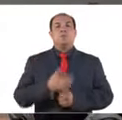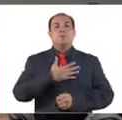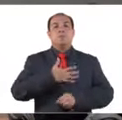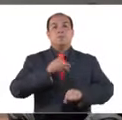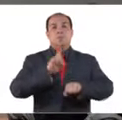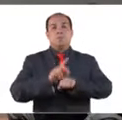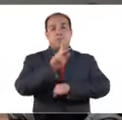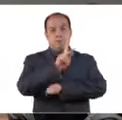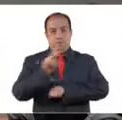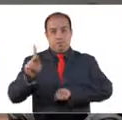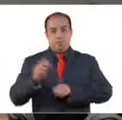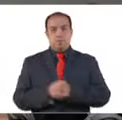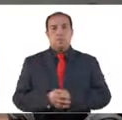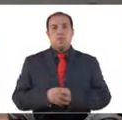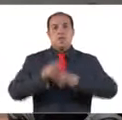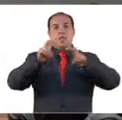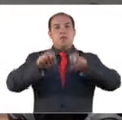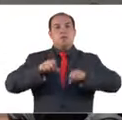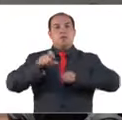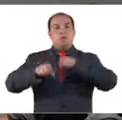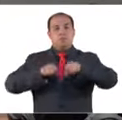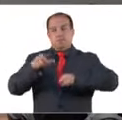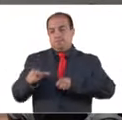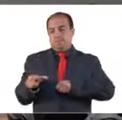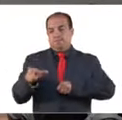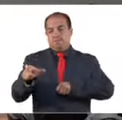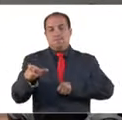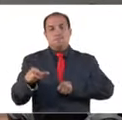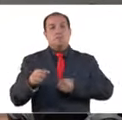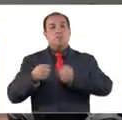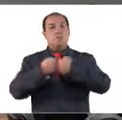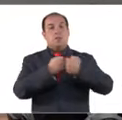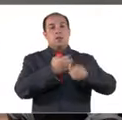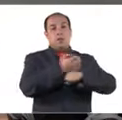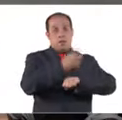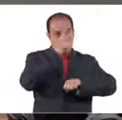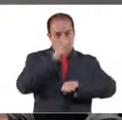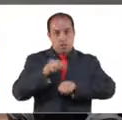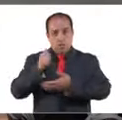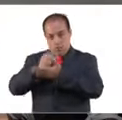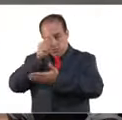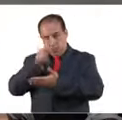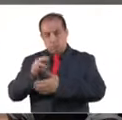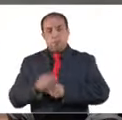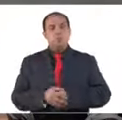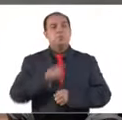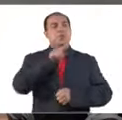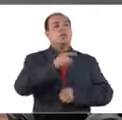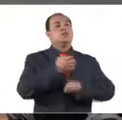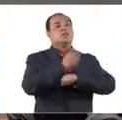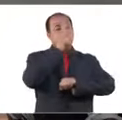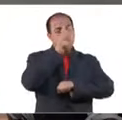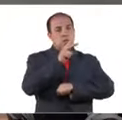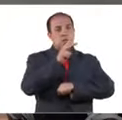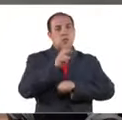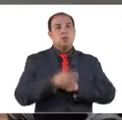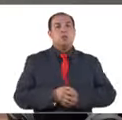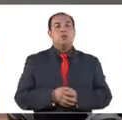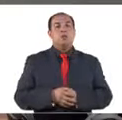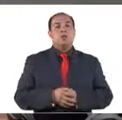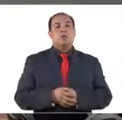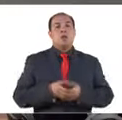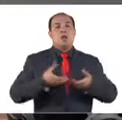todos. Sobre la ciclovía metropolitana, preguntarles, en la zona del Estado de México, sobre Hacienda de